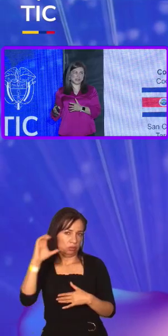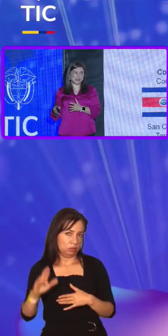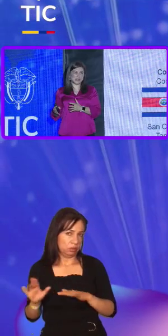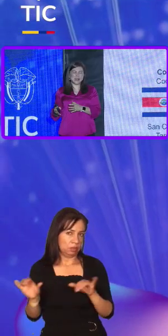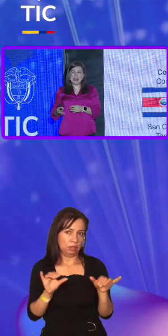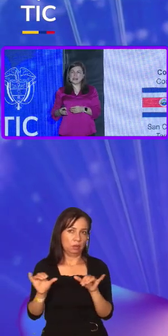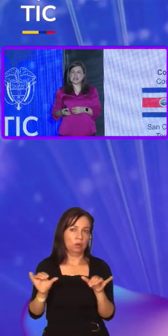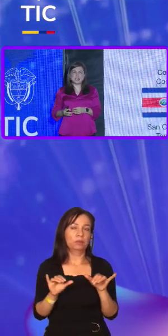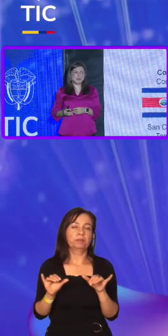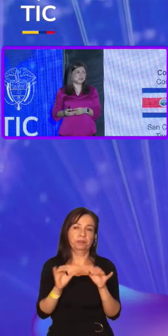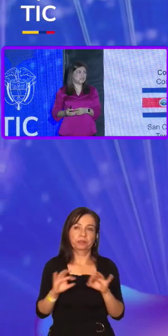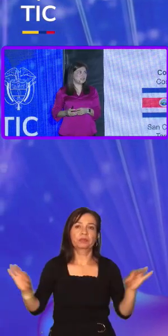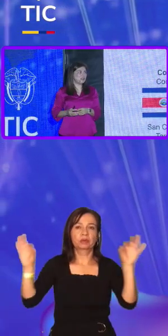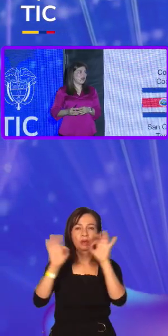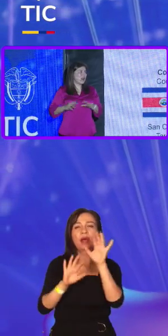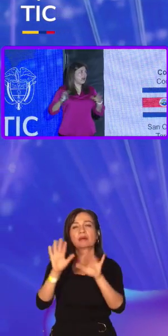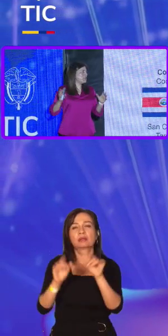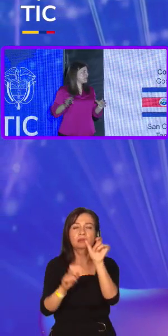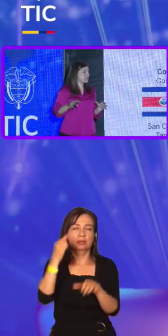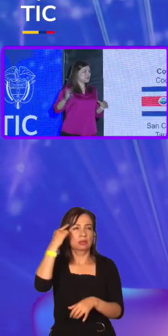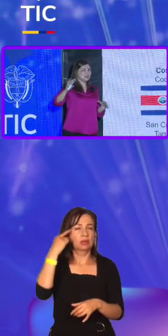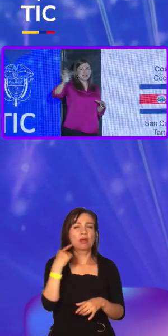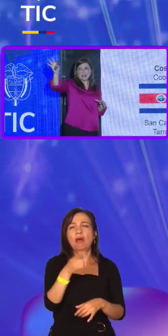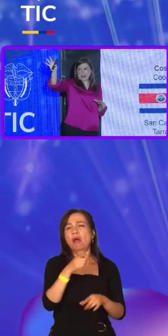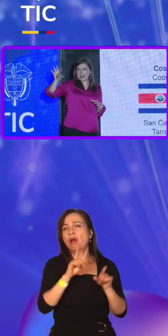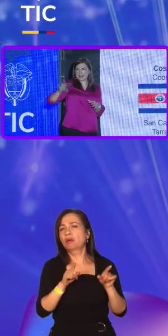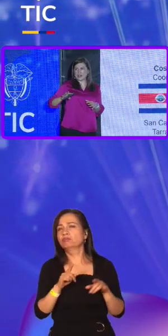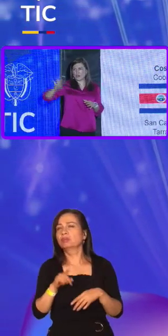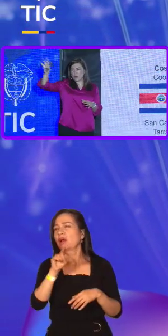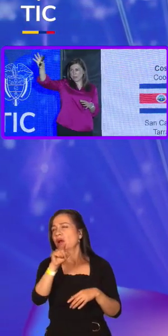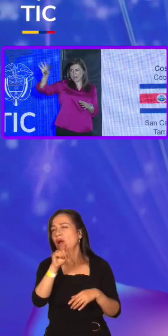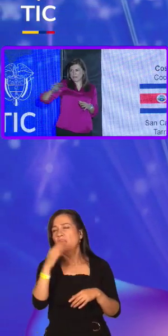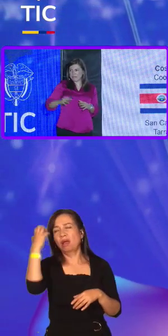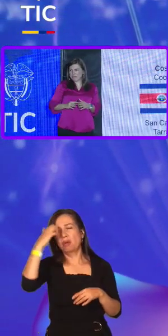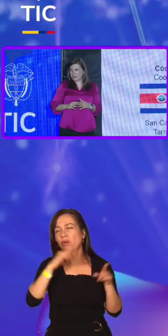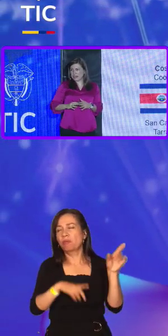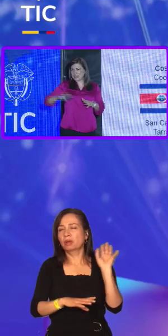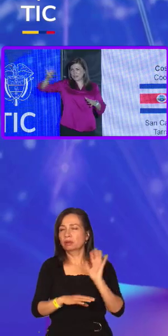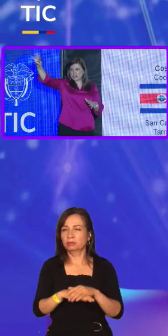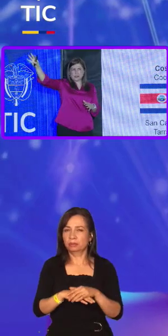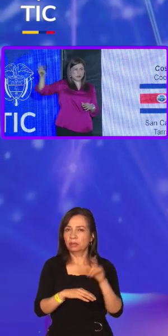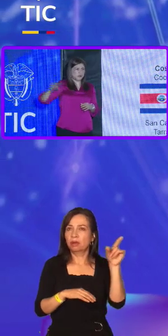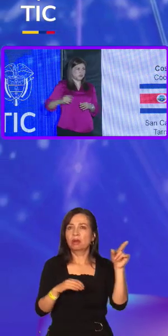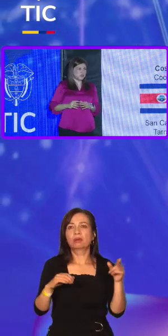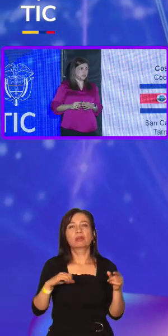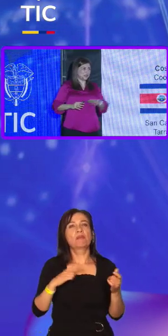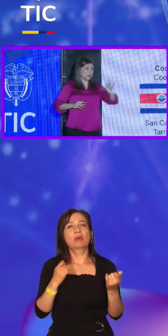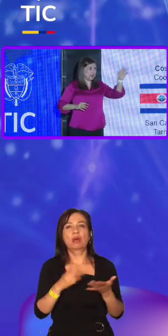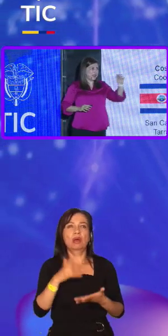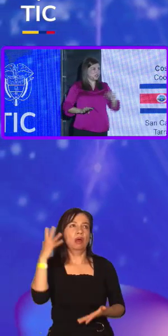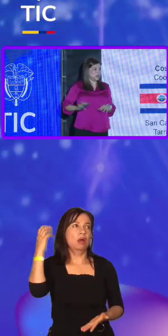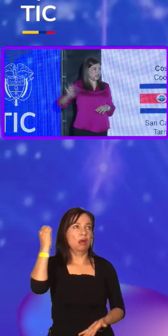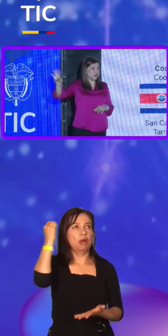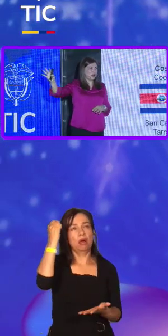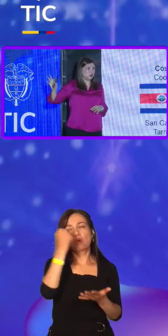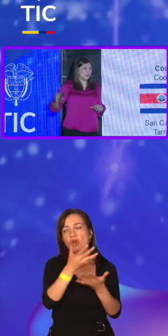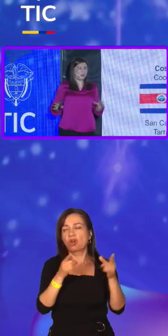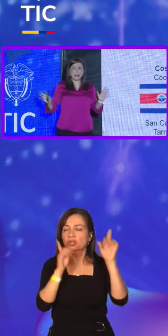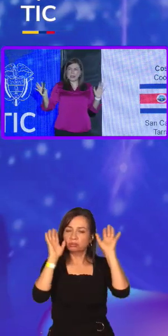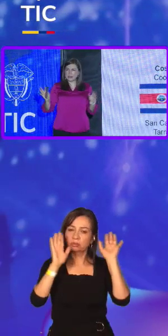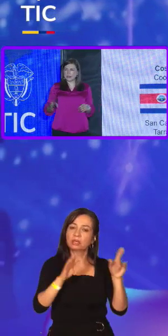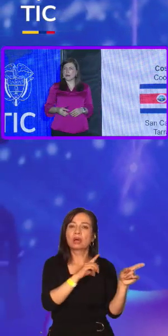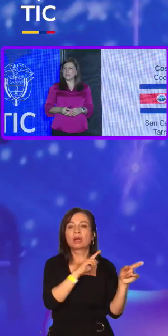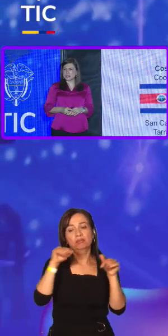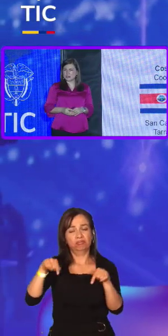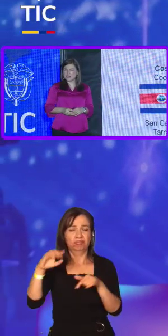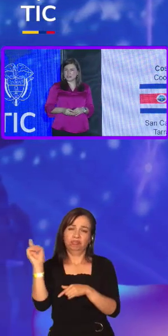que eso es muy importante. A veces las personas dicen, eso es que eso es allá, en Europa, porque tienen muchos recursos, porque tienen esto, porque